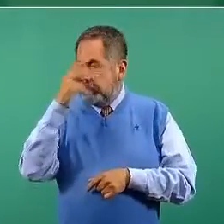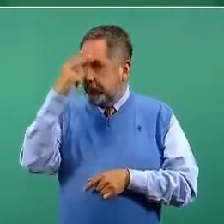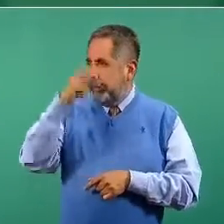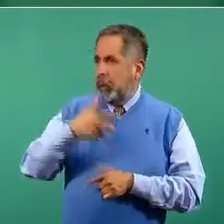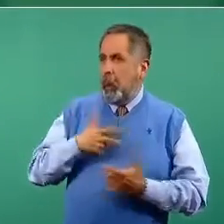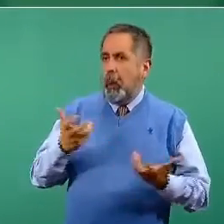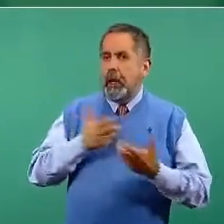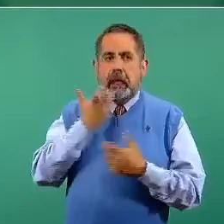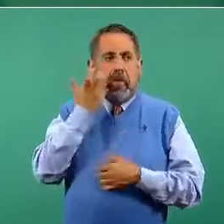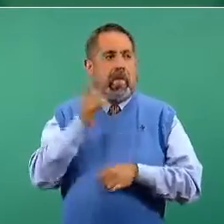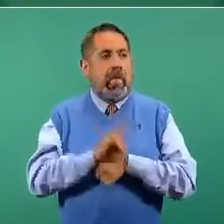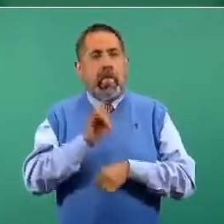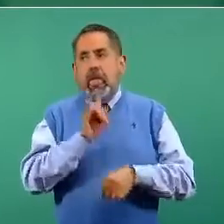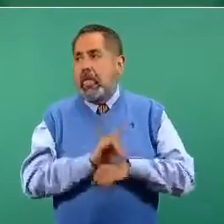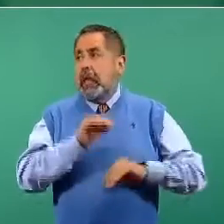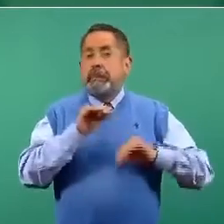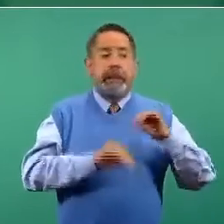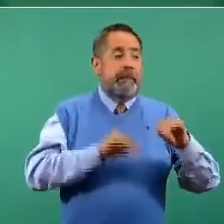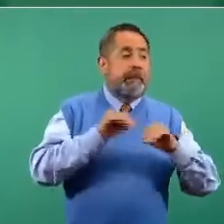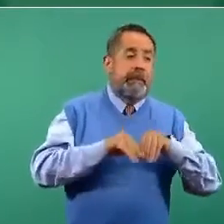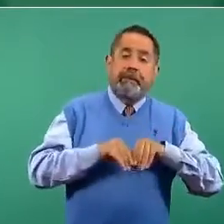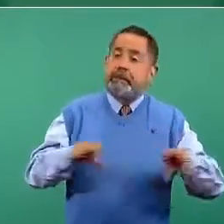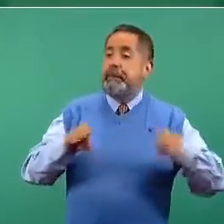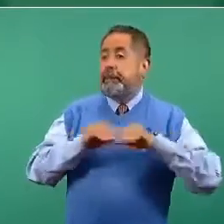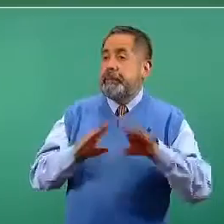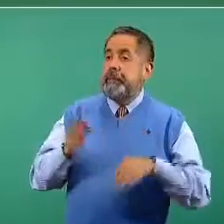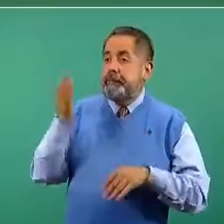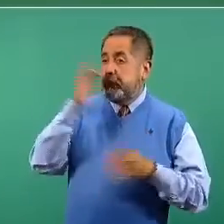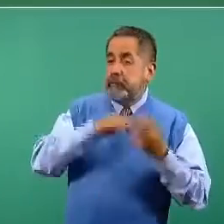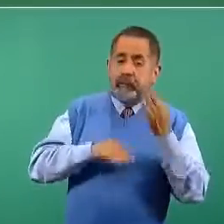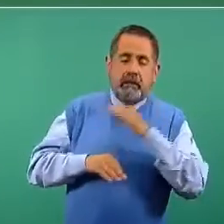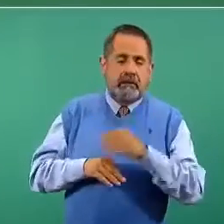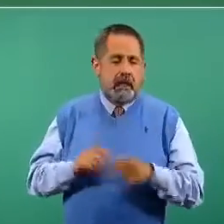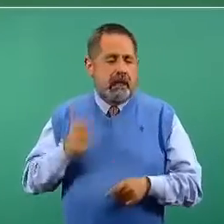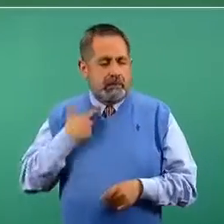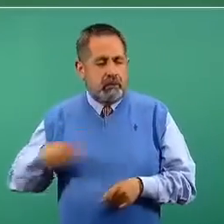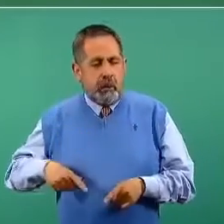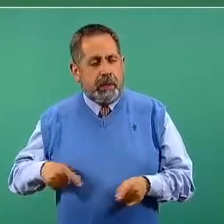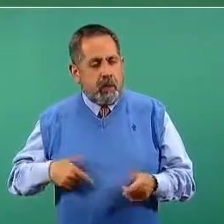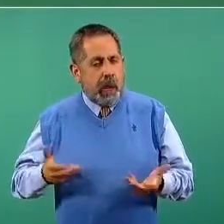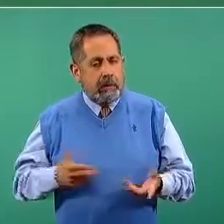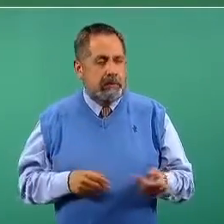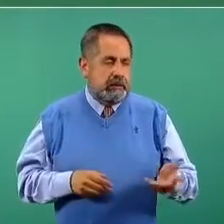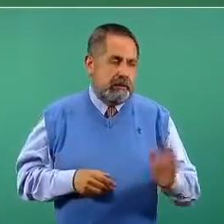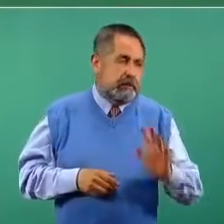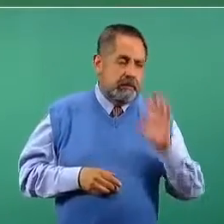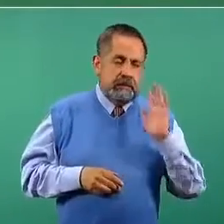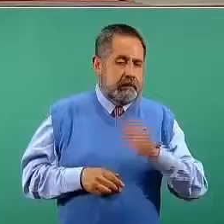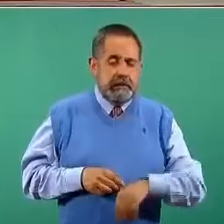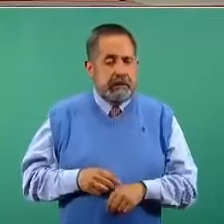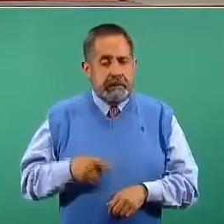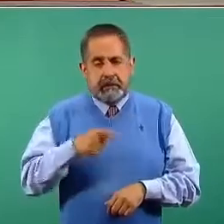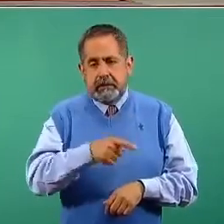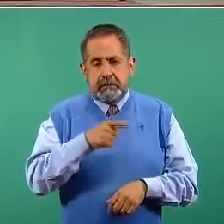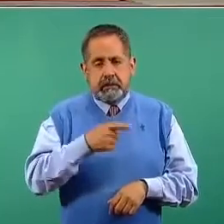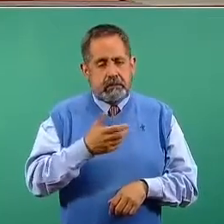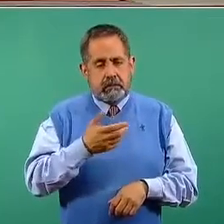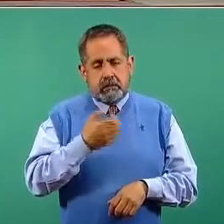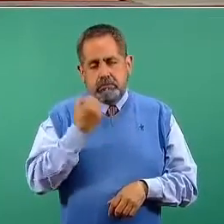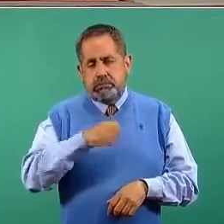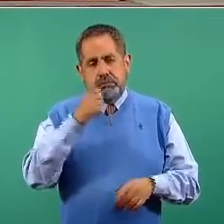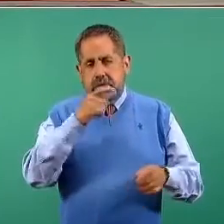México en años recientes, en administraciones recientes, se había vuelto aparentemente